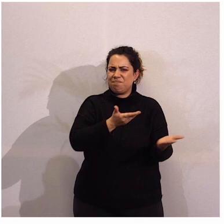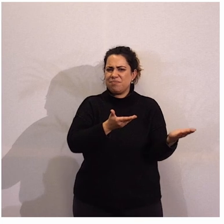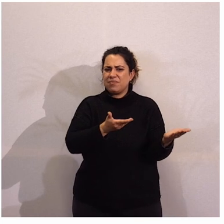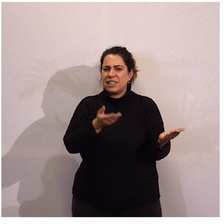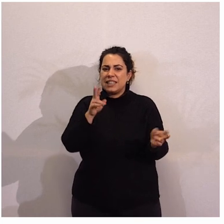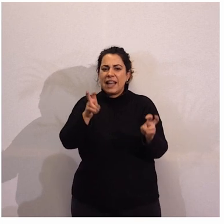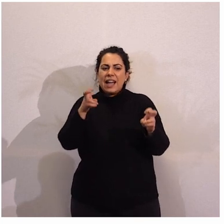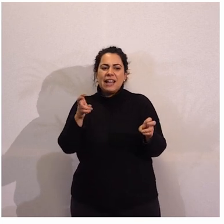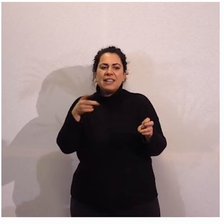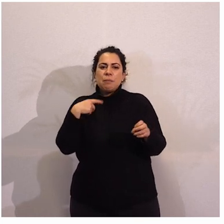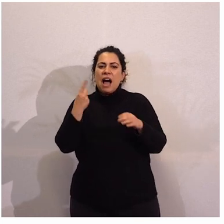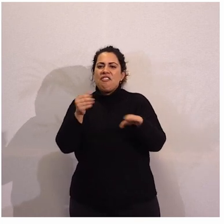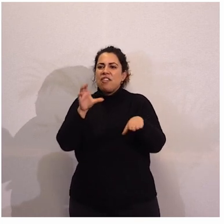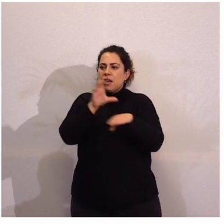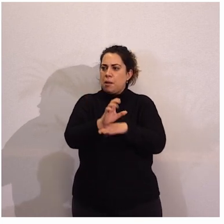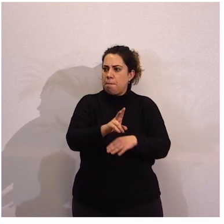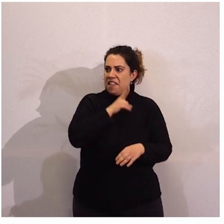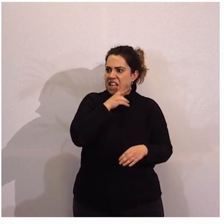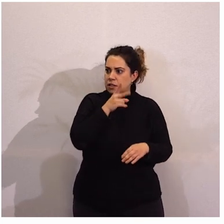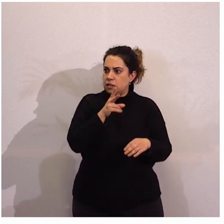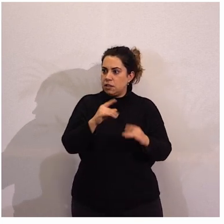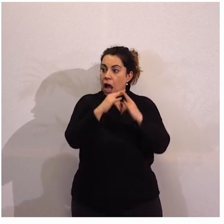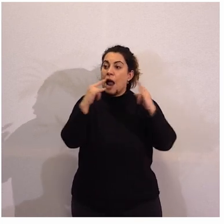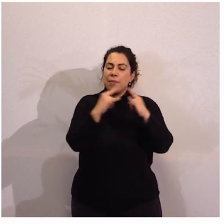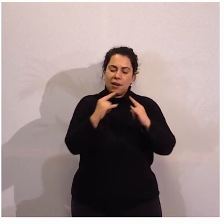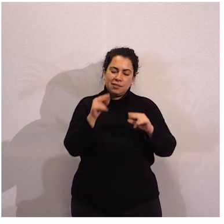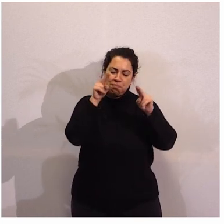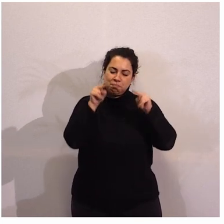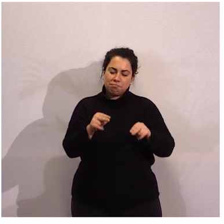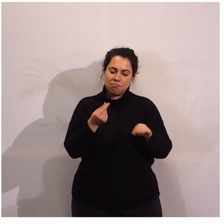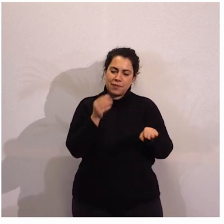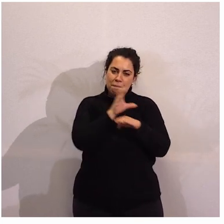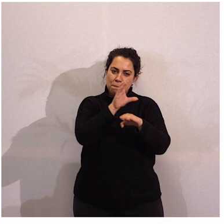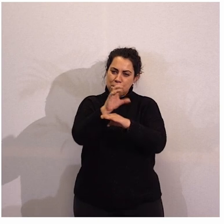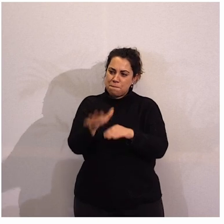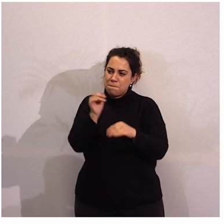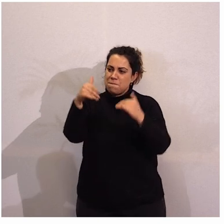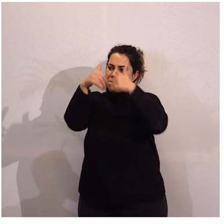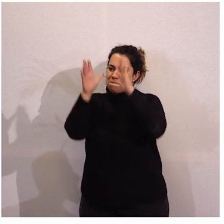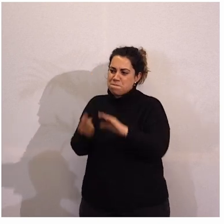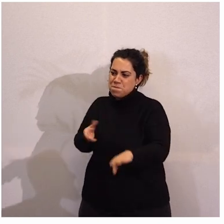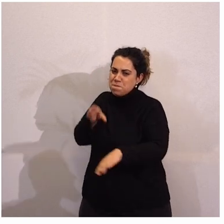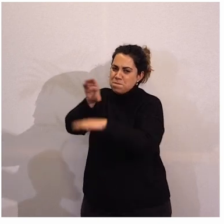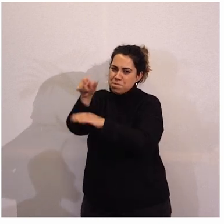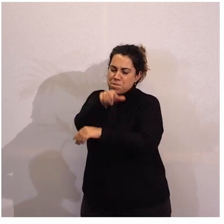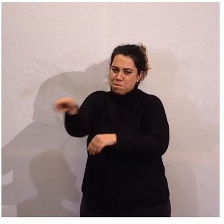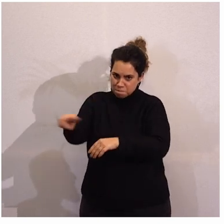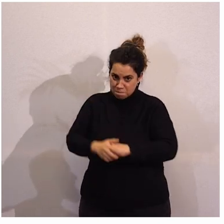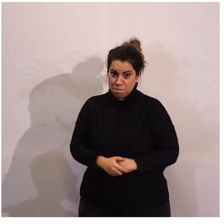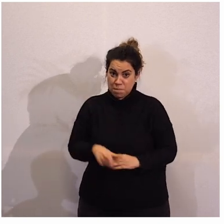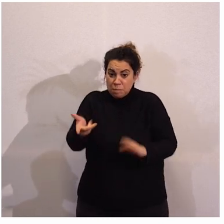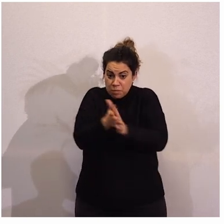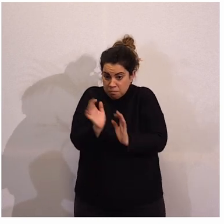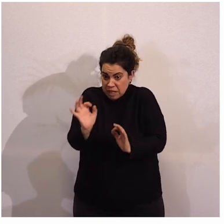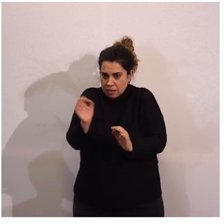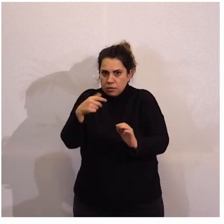el financiar albergues y financiar hogares para las personas, que es donde deben estar, en